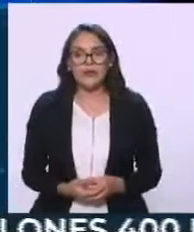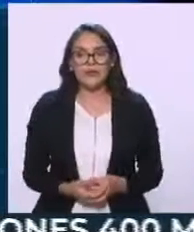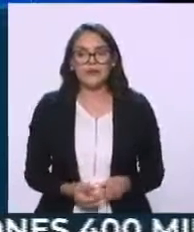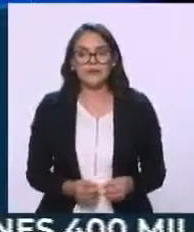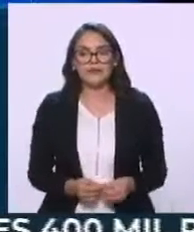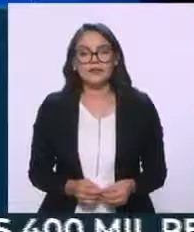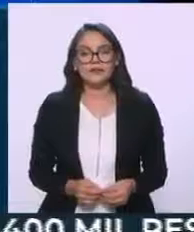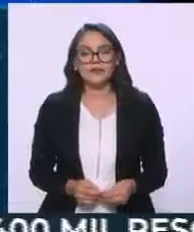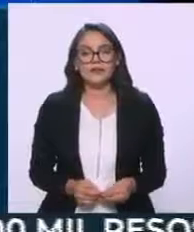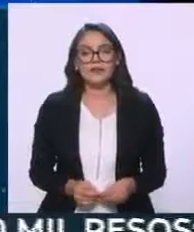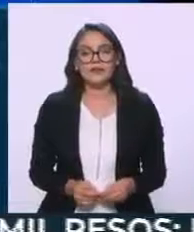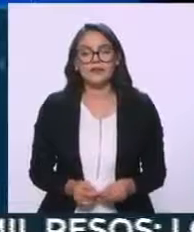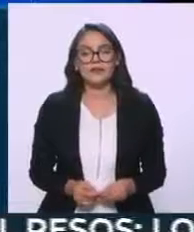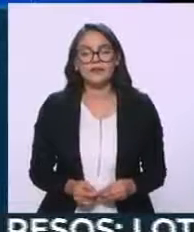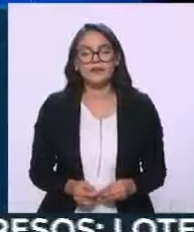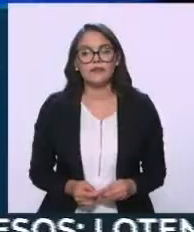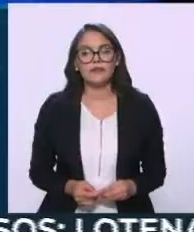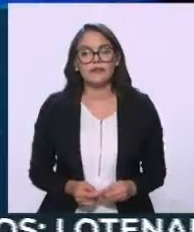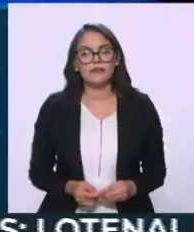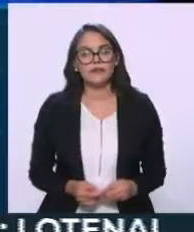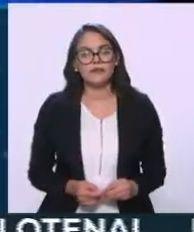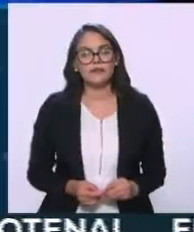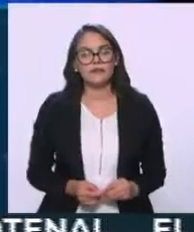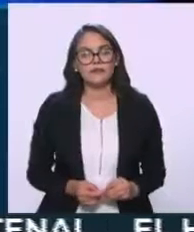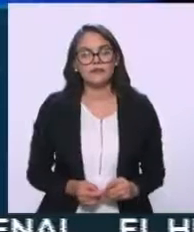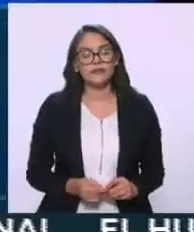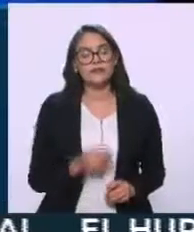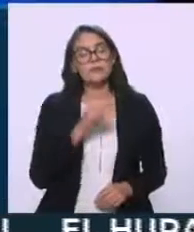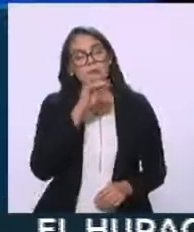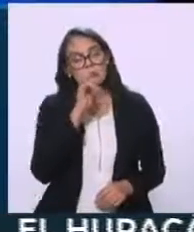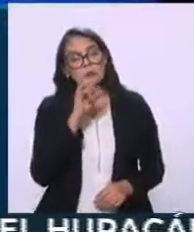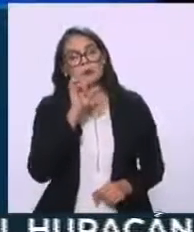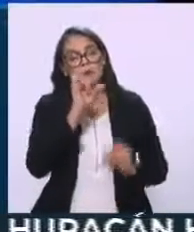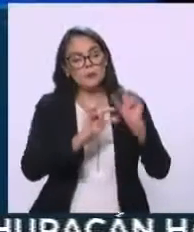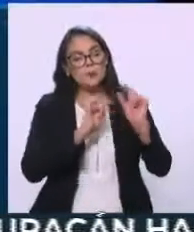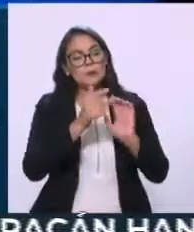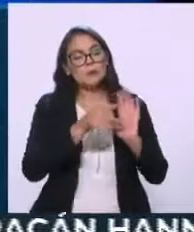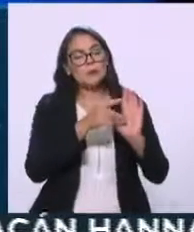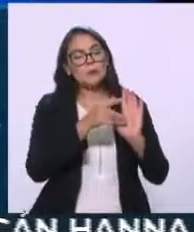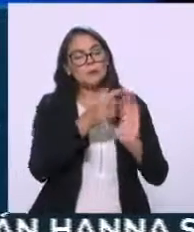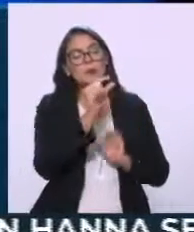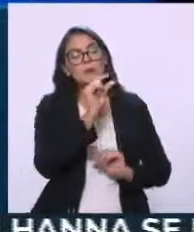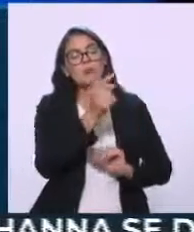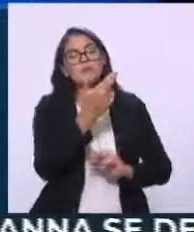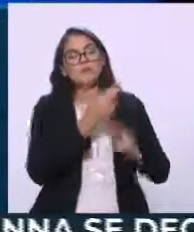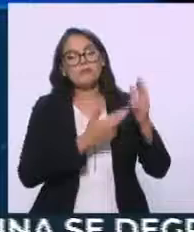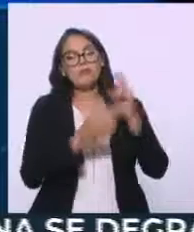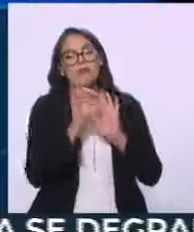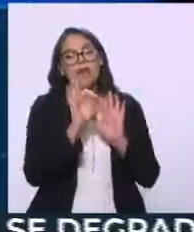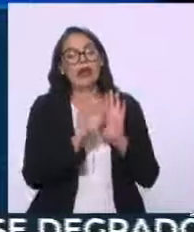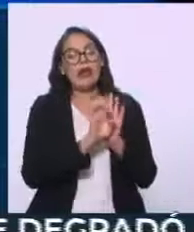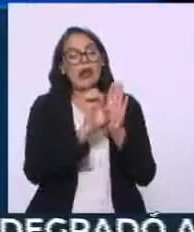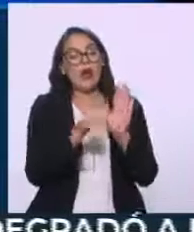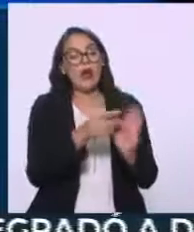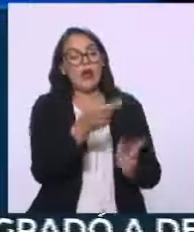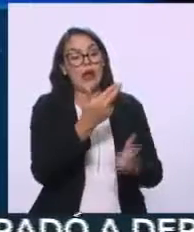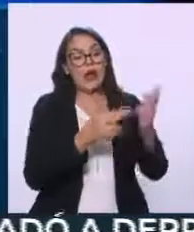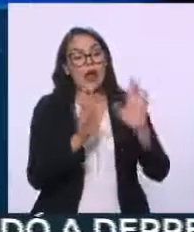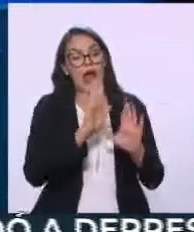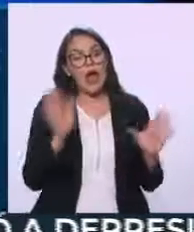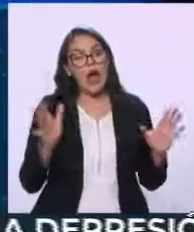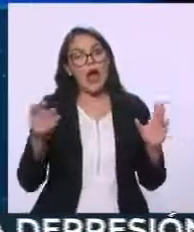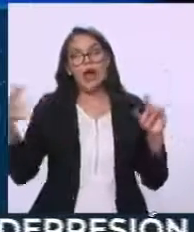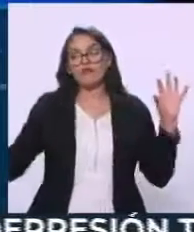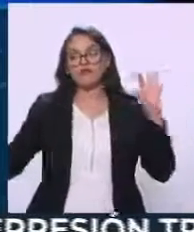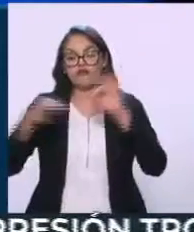sí, principalmente se reactivarían ya las cadenas productivas, ¿no? O sea, si ya hay un superávit, si ya se restableció el comercio con Estados Unidos,